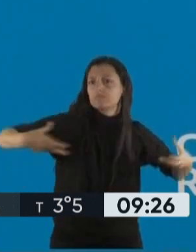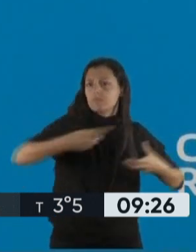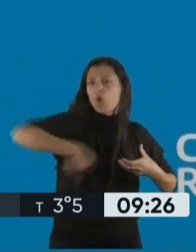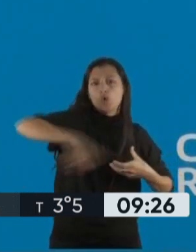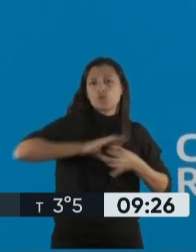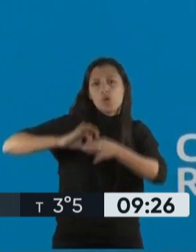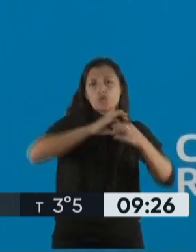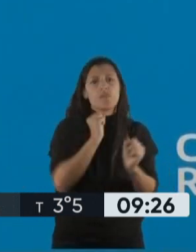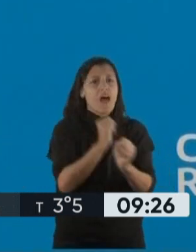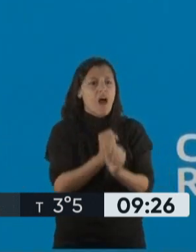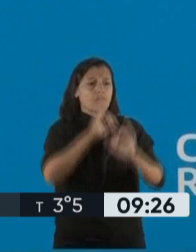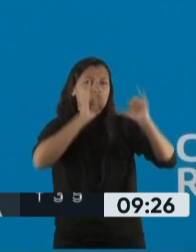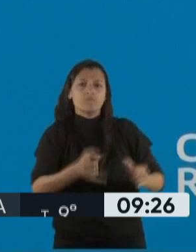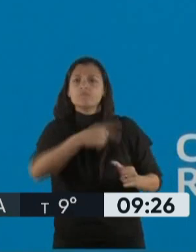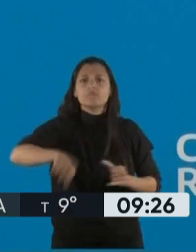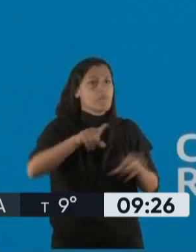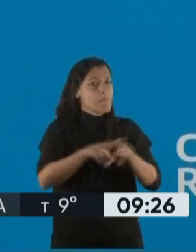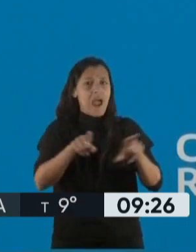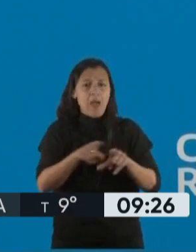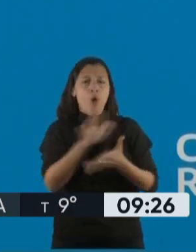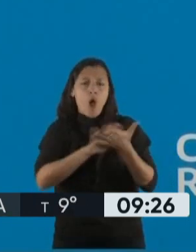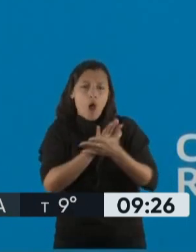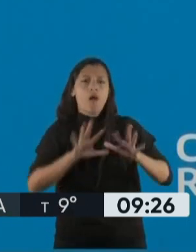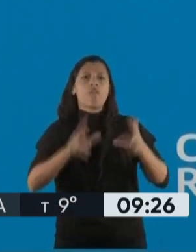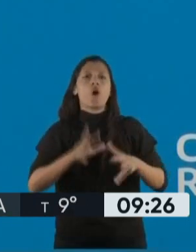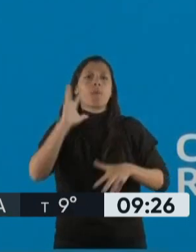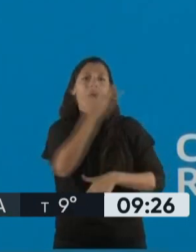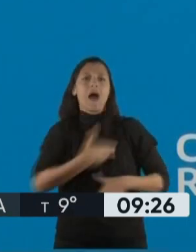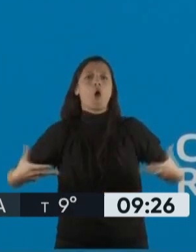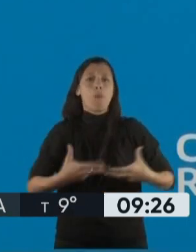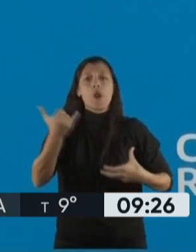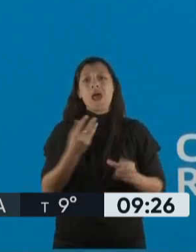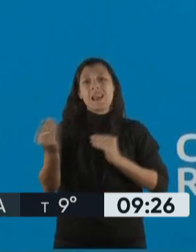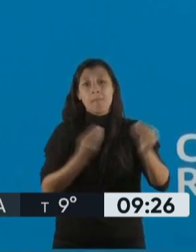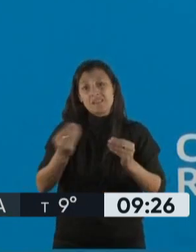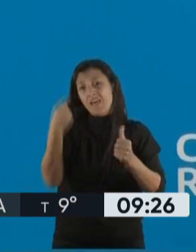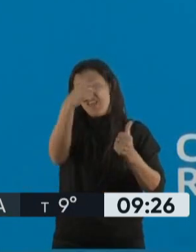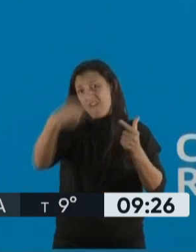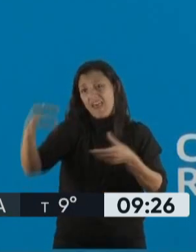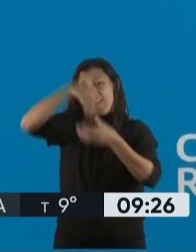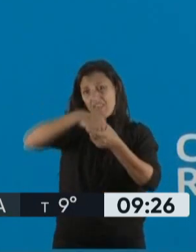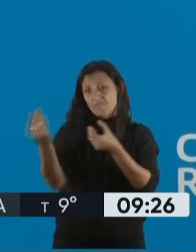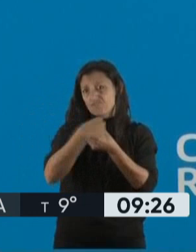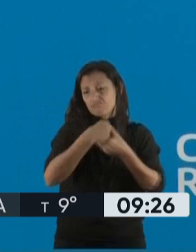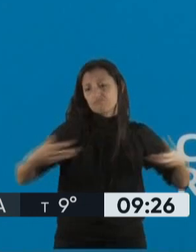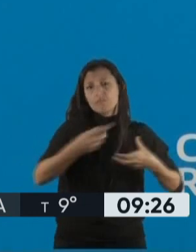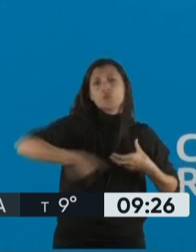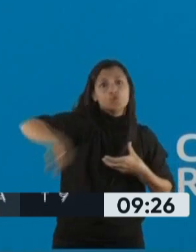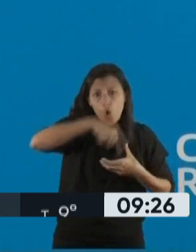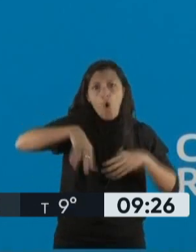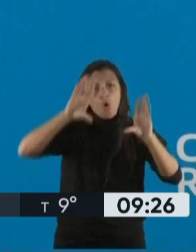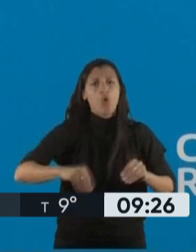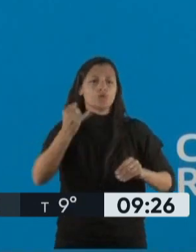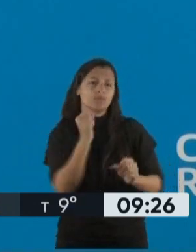de gobierno, trabajamos y gestionamos como una coalición de gobierno, representantes de las diferentes fuerzas que conforman este gobierno llevan adelante gestiones